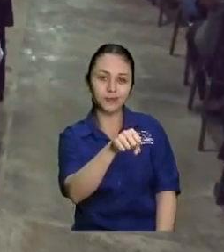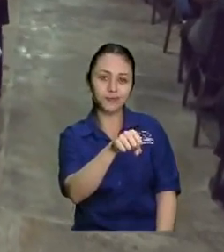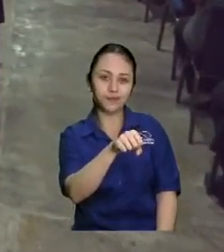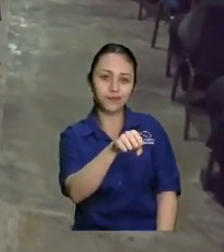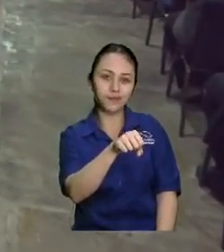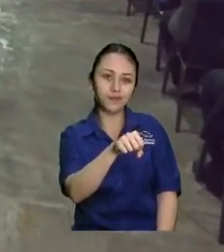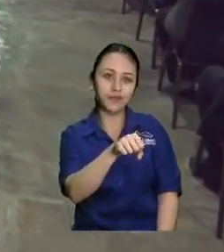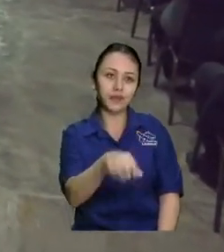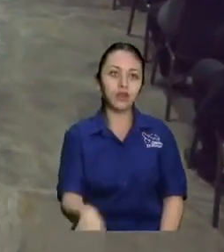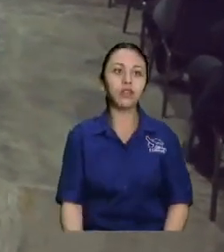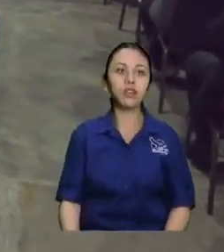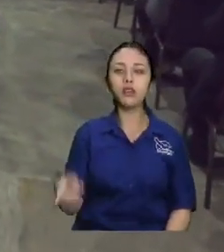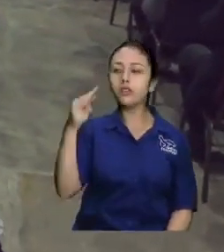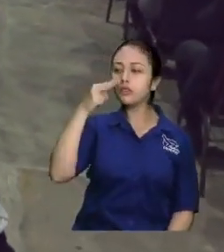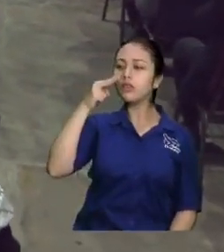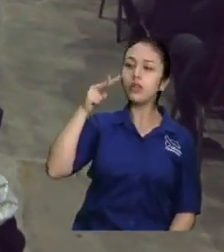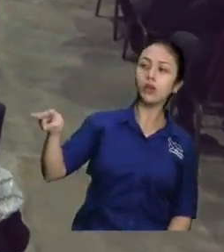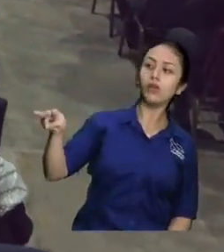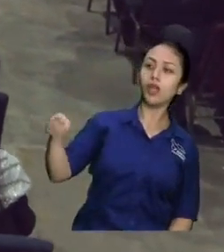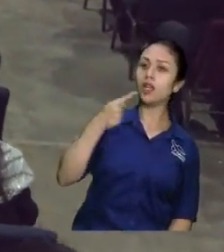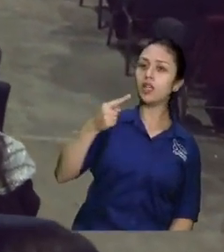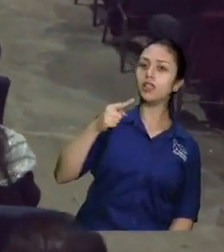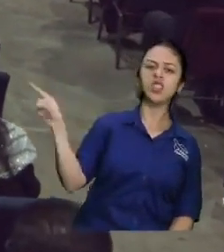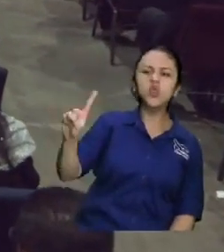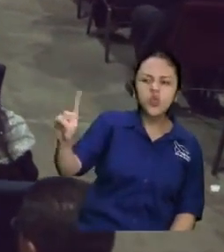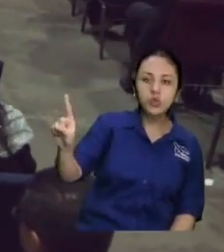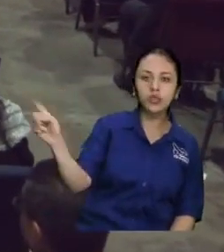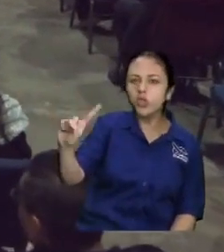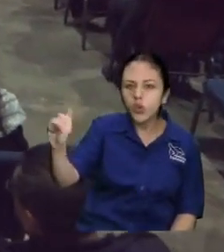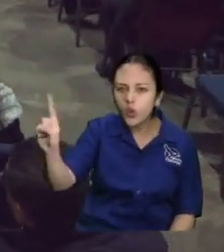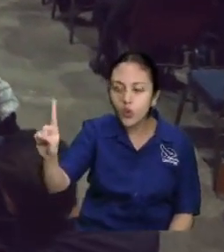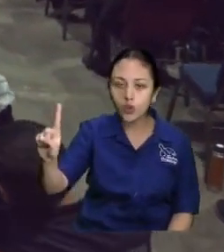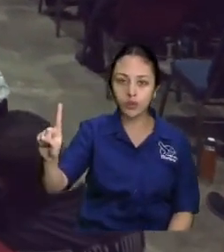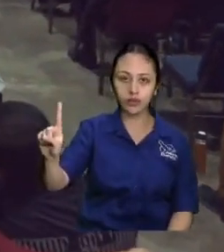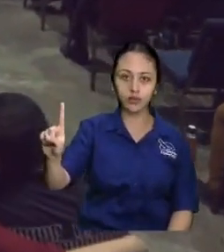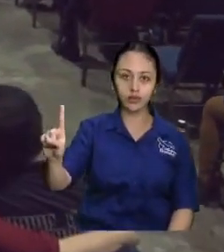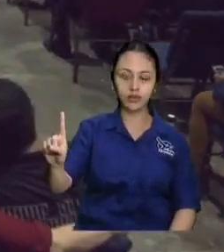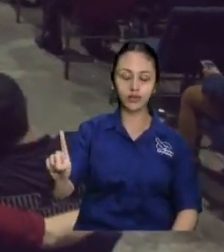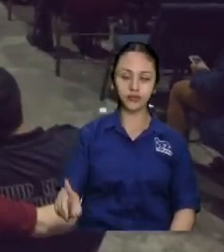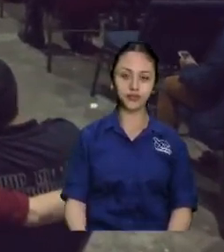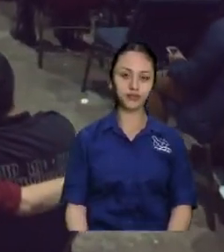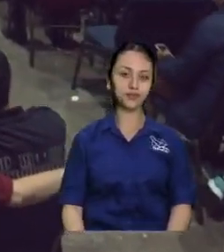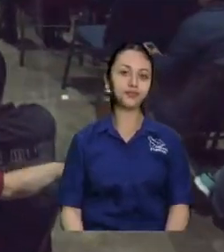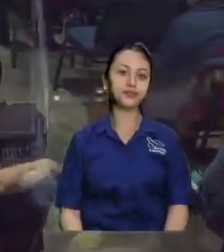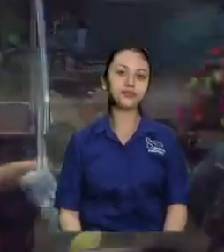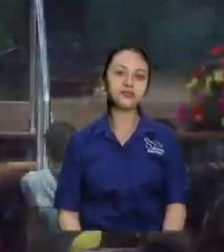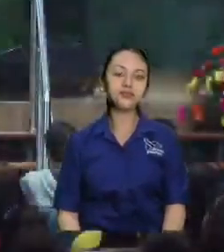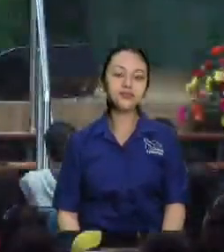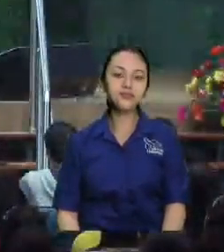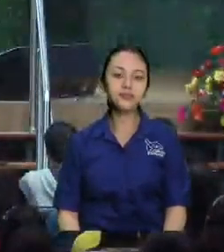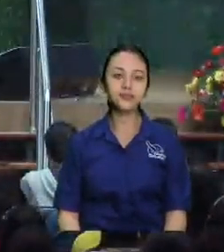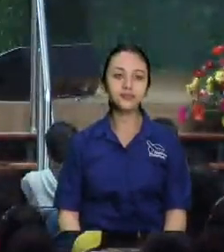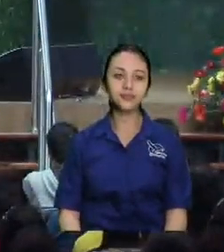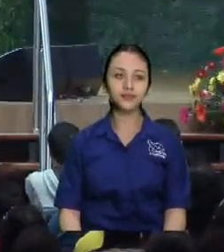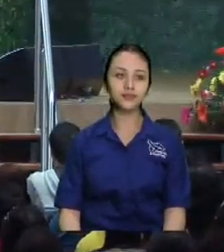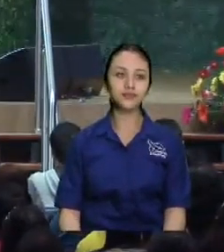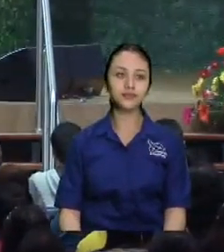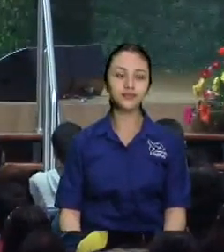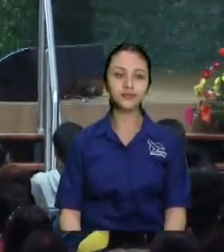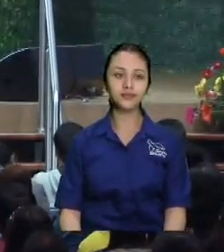le hace señas. Espérate, Dios está loco. Que se vaya el loco, ahí vamos a platicar.